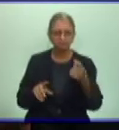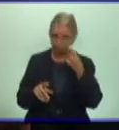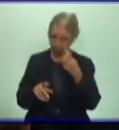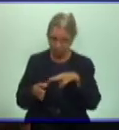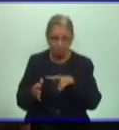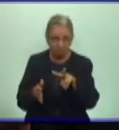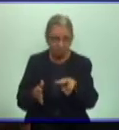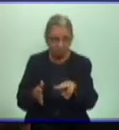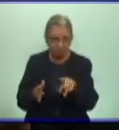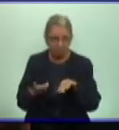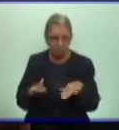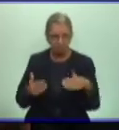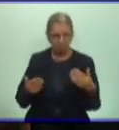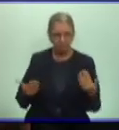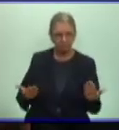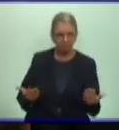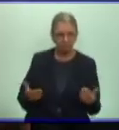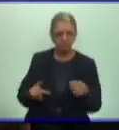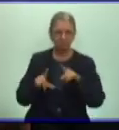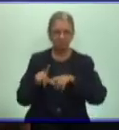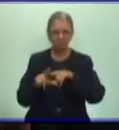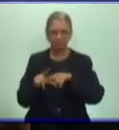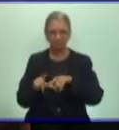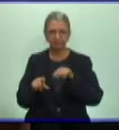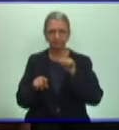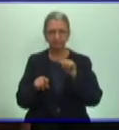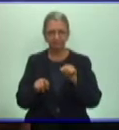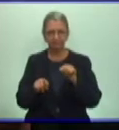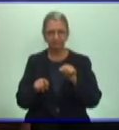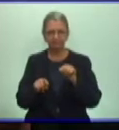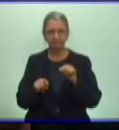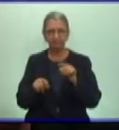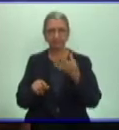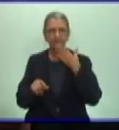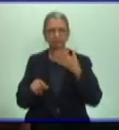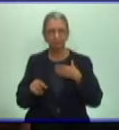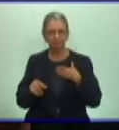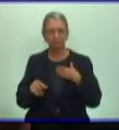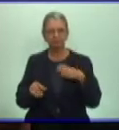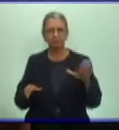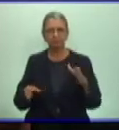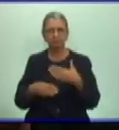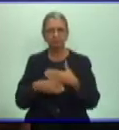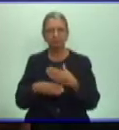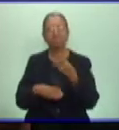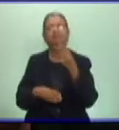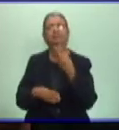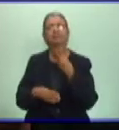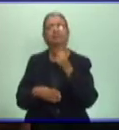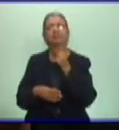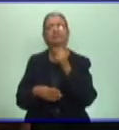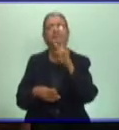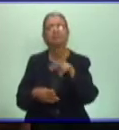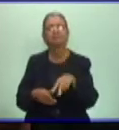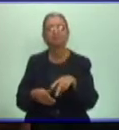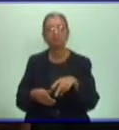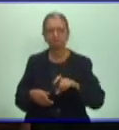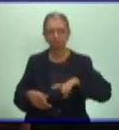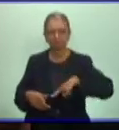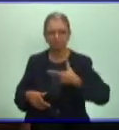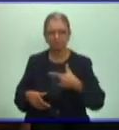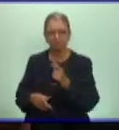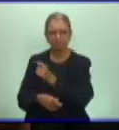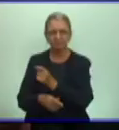los contenidos, porque también ahorita verá que tengo una pregunta de cómo cerrar la evaluación de la educación artística.